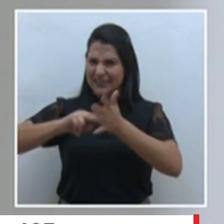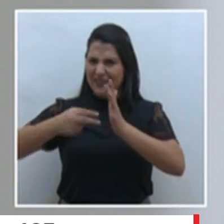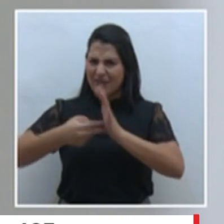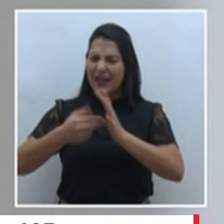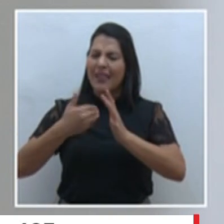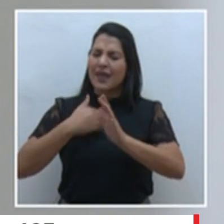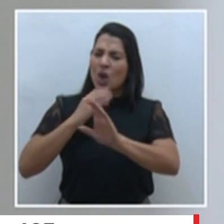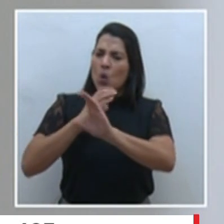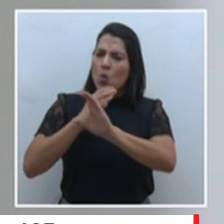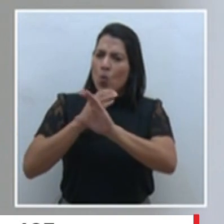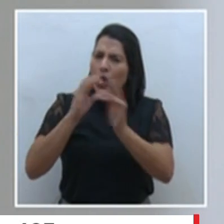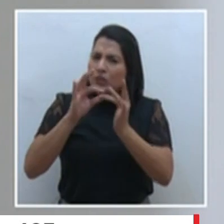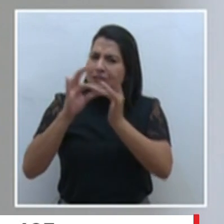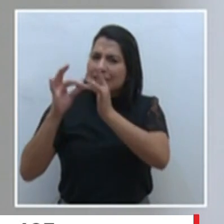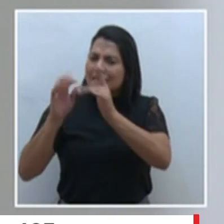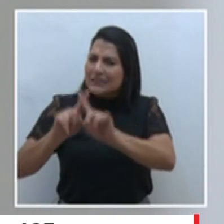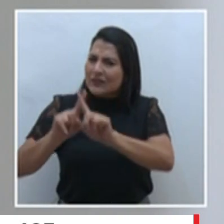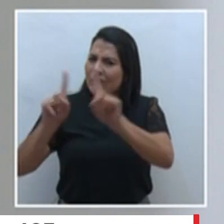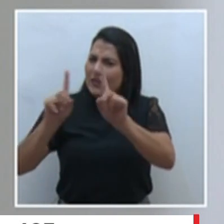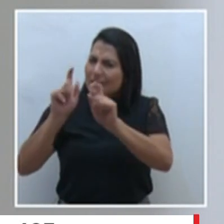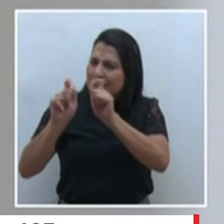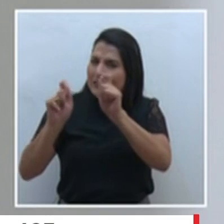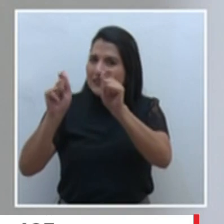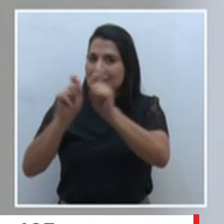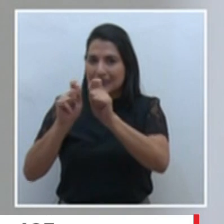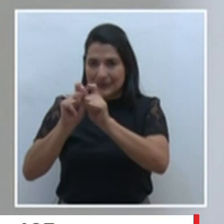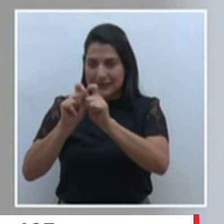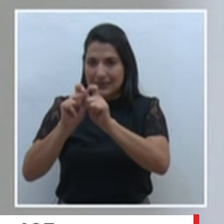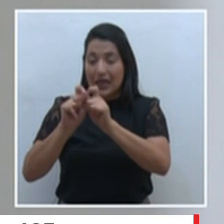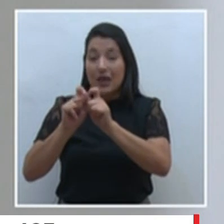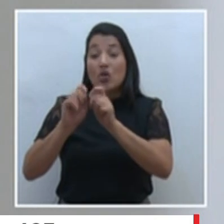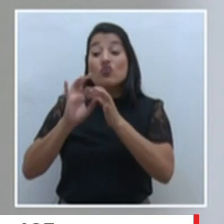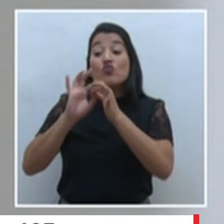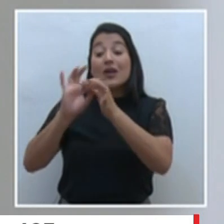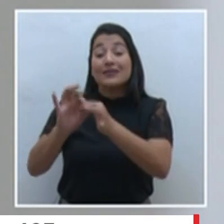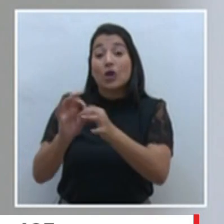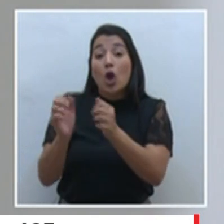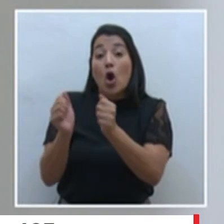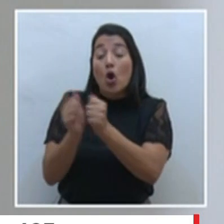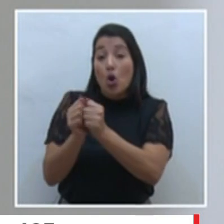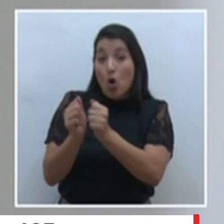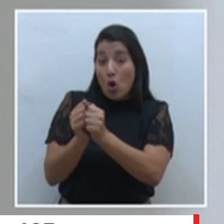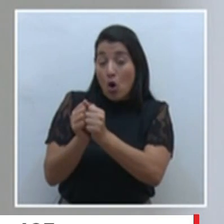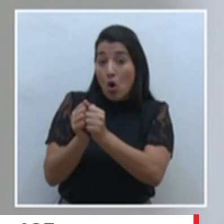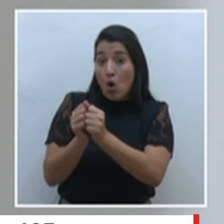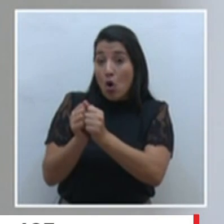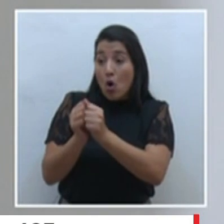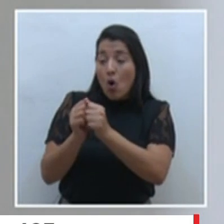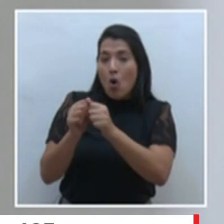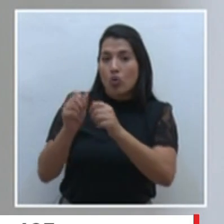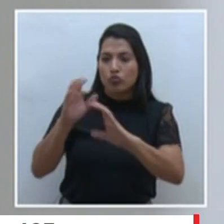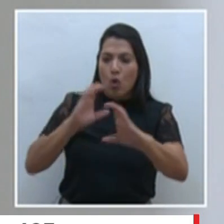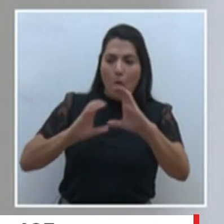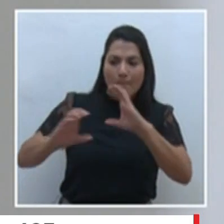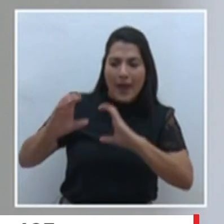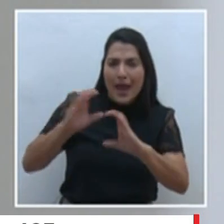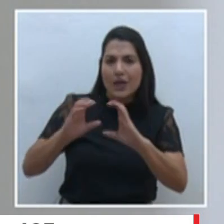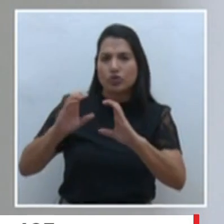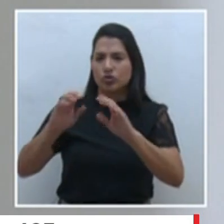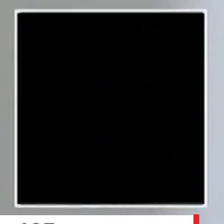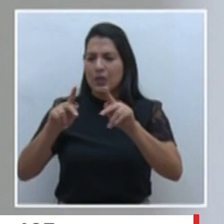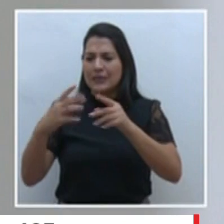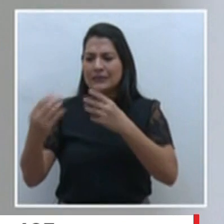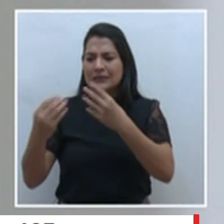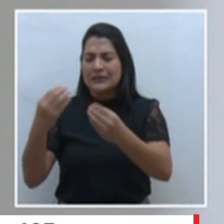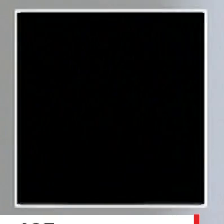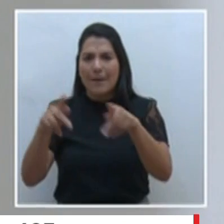especiales diferenciadas en términos de la circulación y el comercio en estos sitios. Volvemos